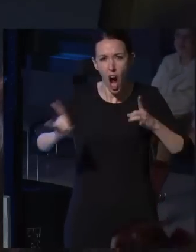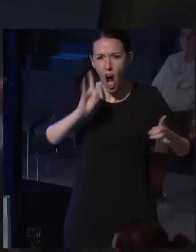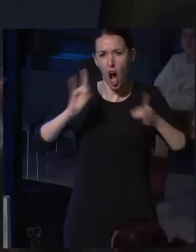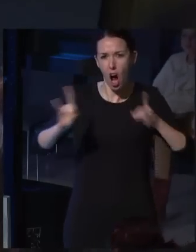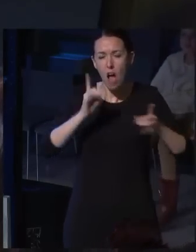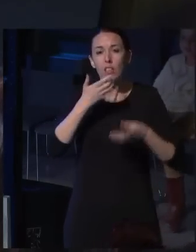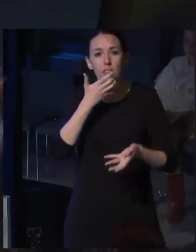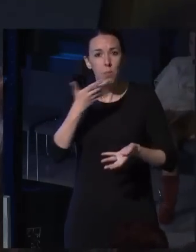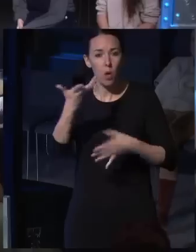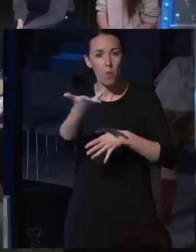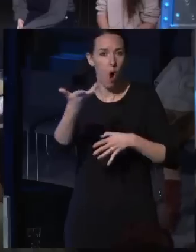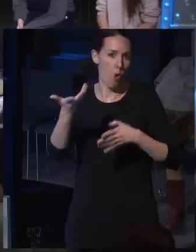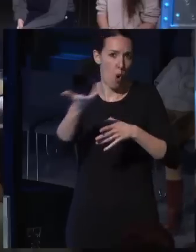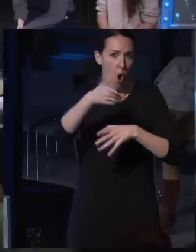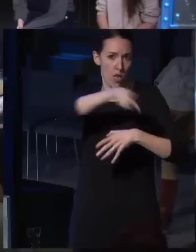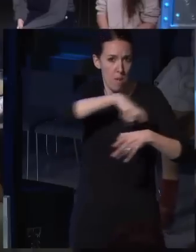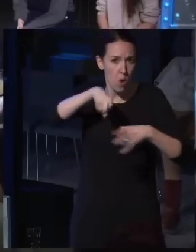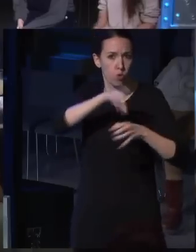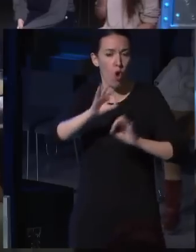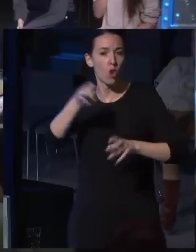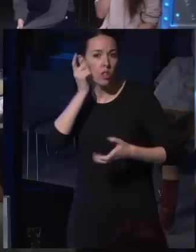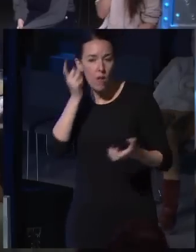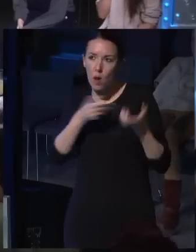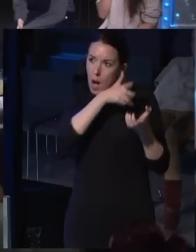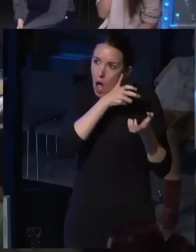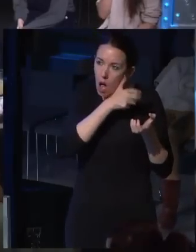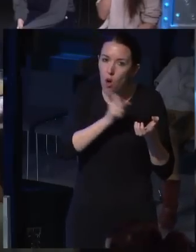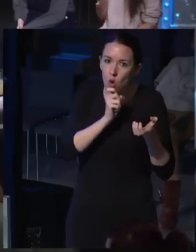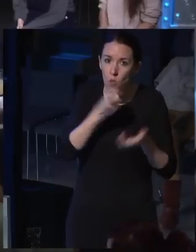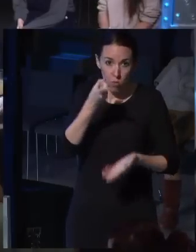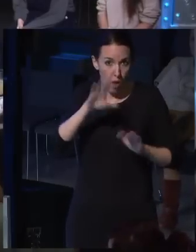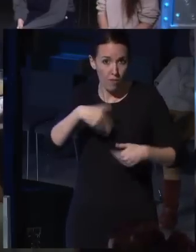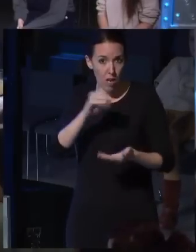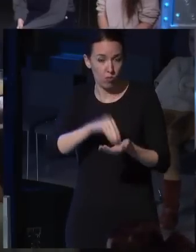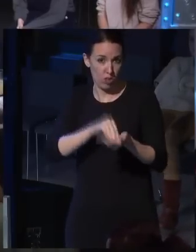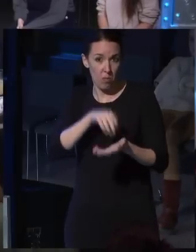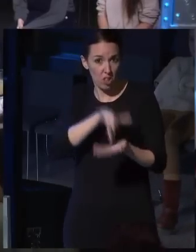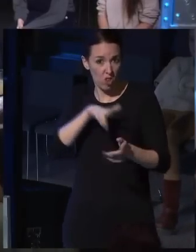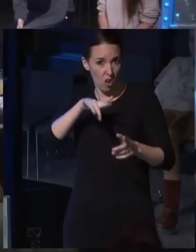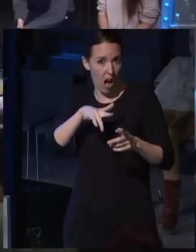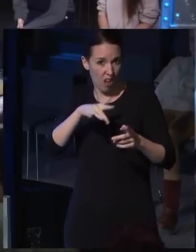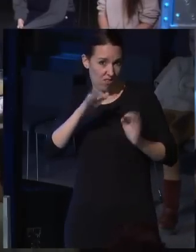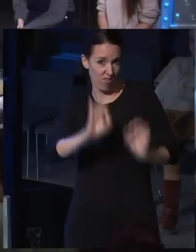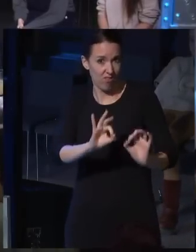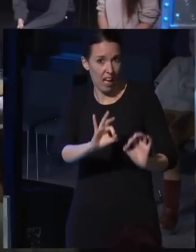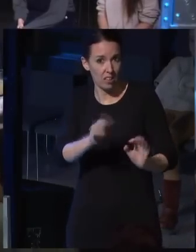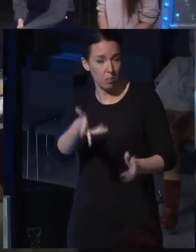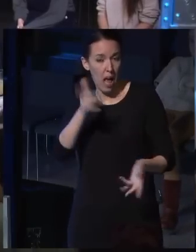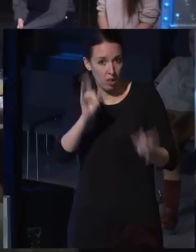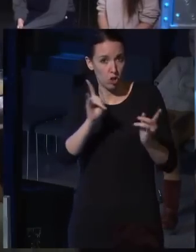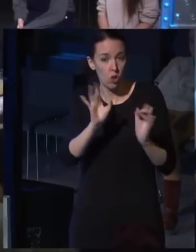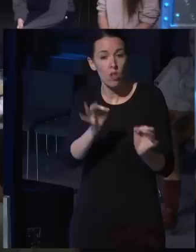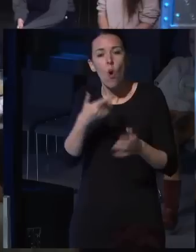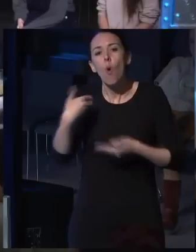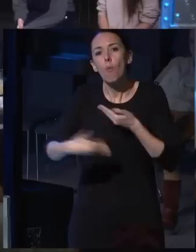la ponéis en un reproductor, en un teléfono, para ver si realmente, que al final muchas veces es aquí donde va a sonar? ¿Cuál es ese proceso? Si tú